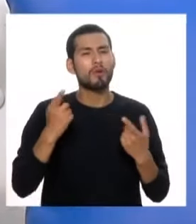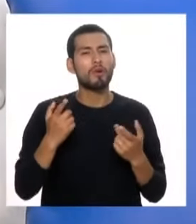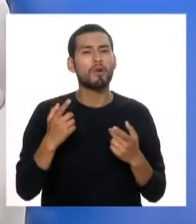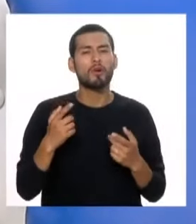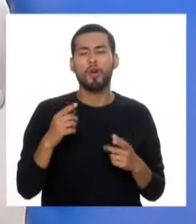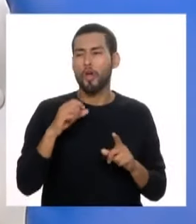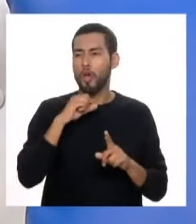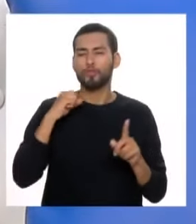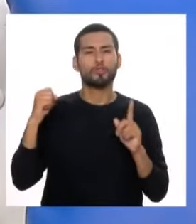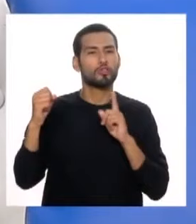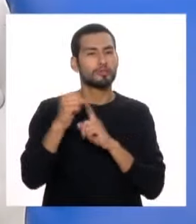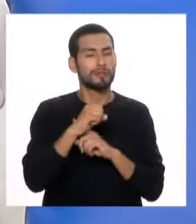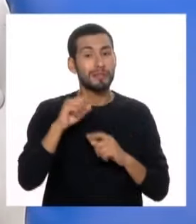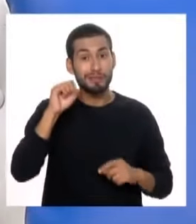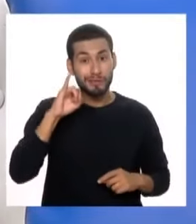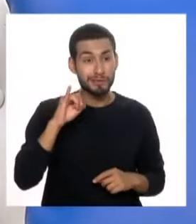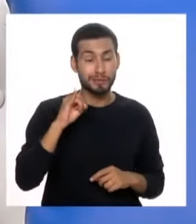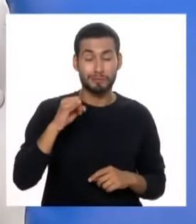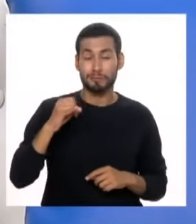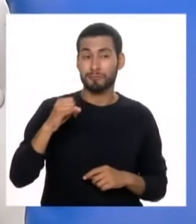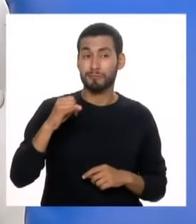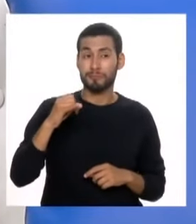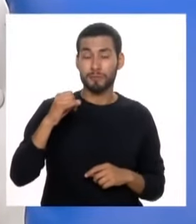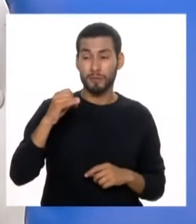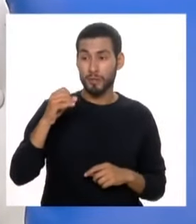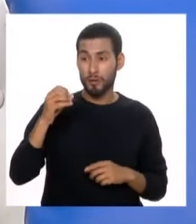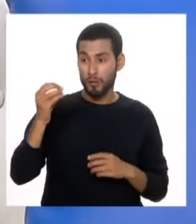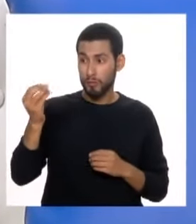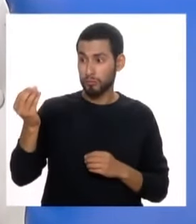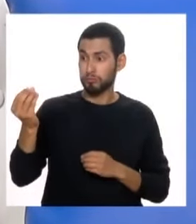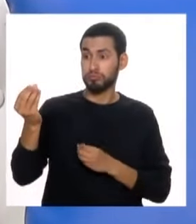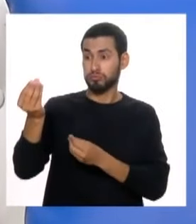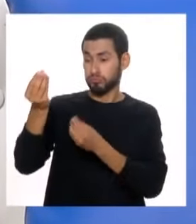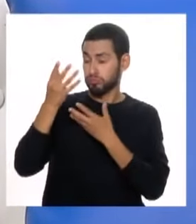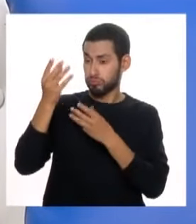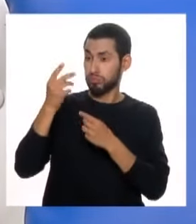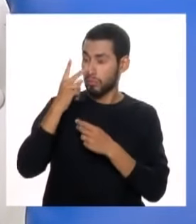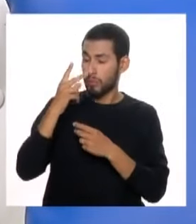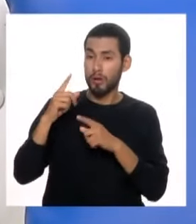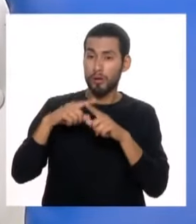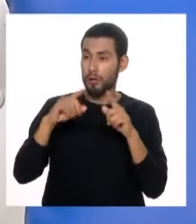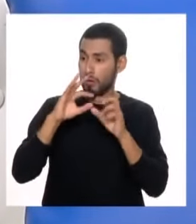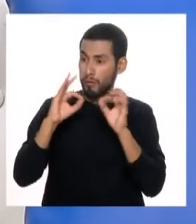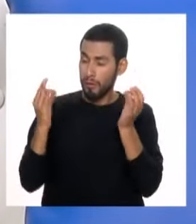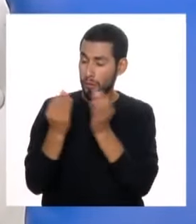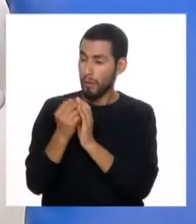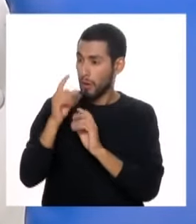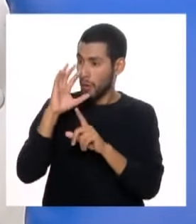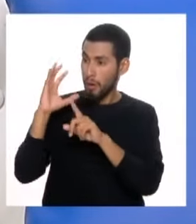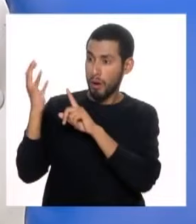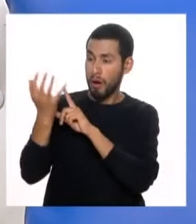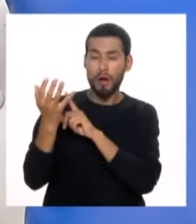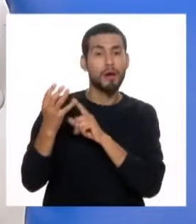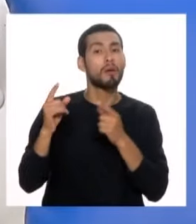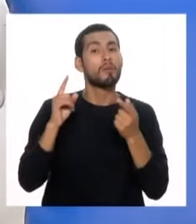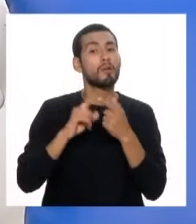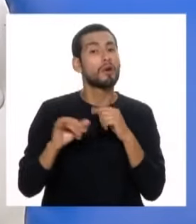construcción social. Si uno recibe esa información de las relaciones que hay en su familia, pero además